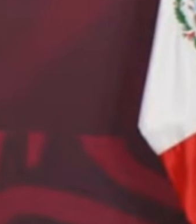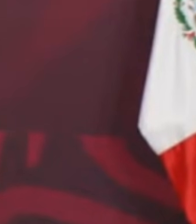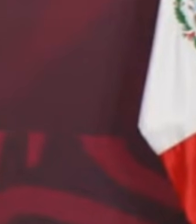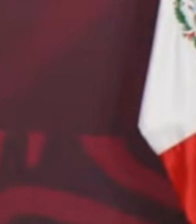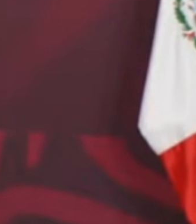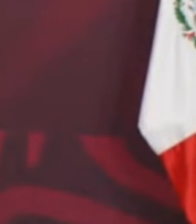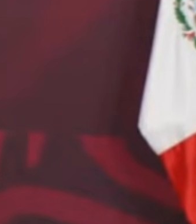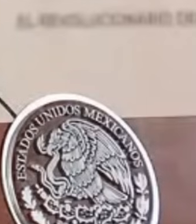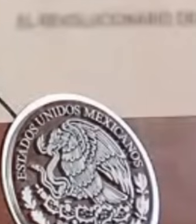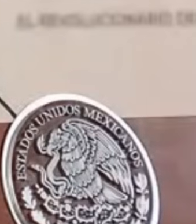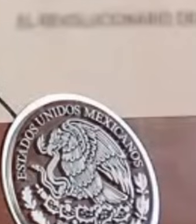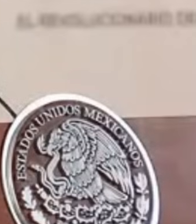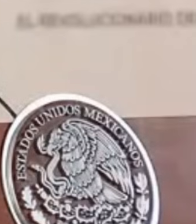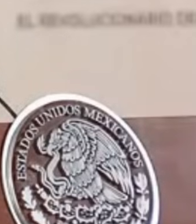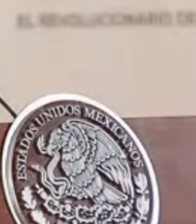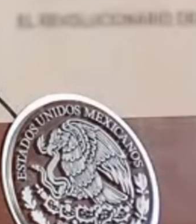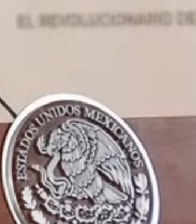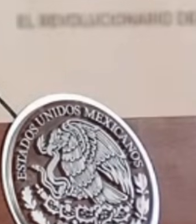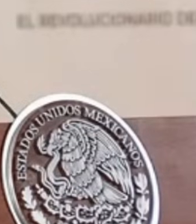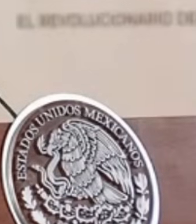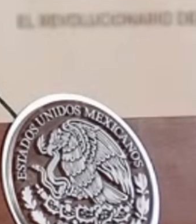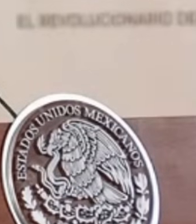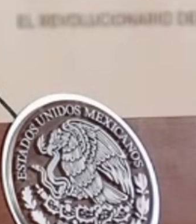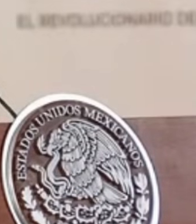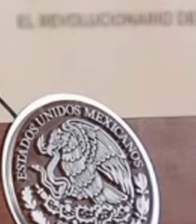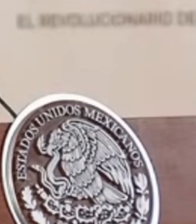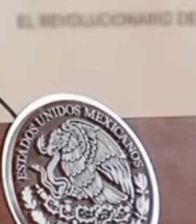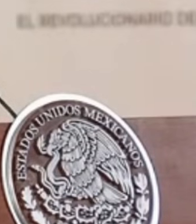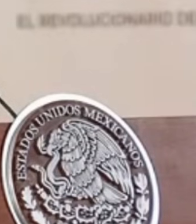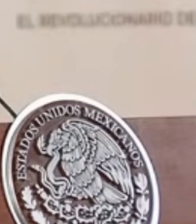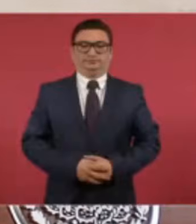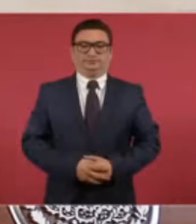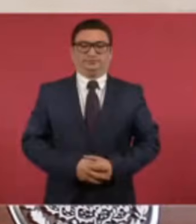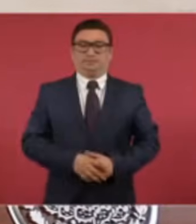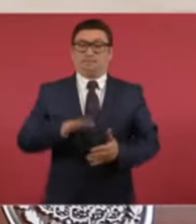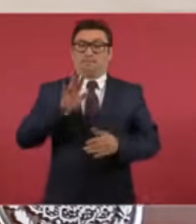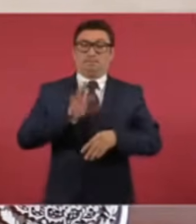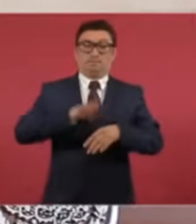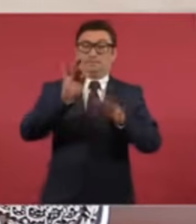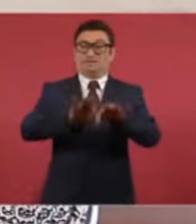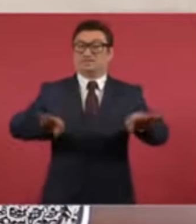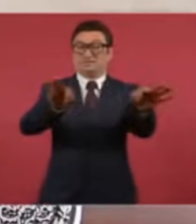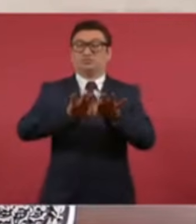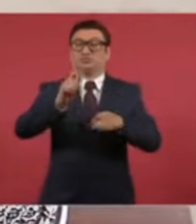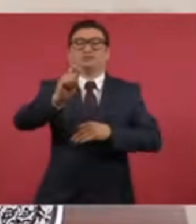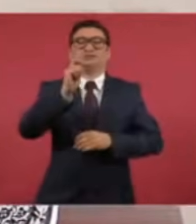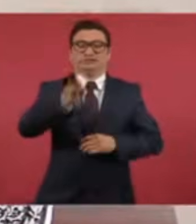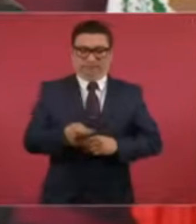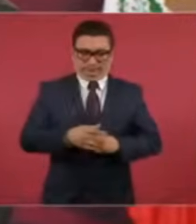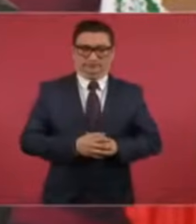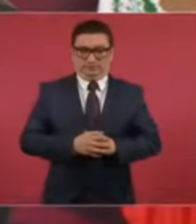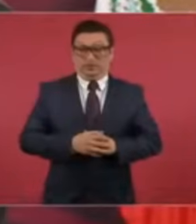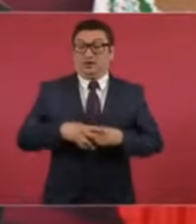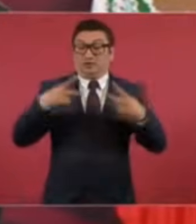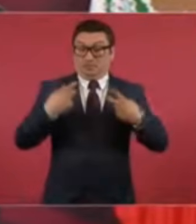Todo eso es importante, pero lo más importante es la reducción de la pobreza y de